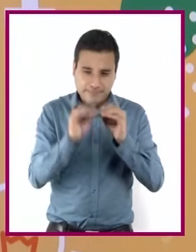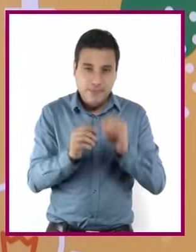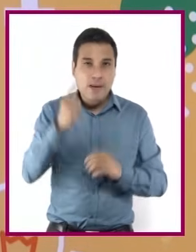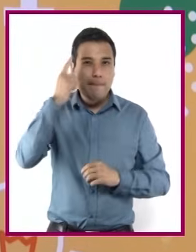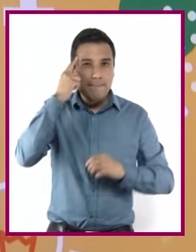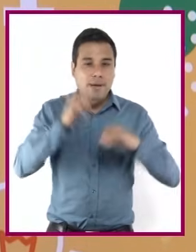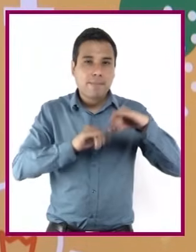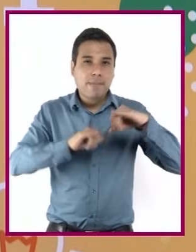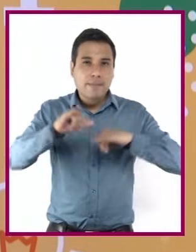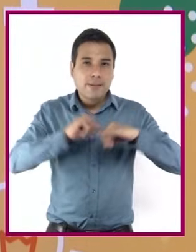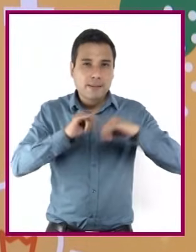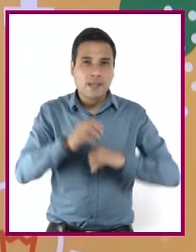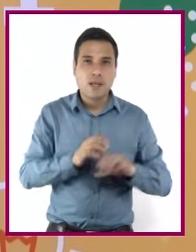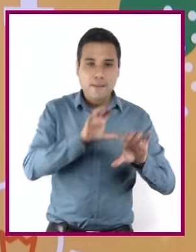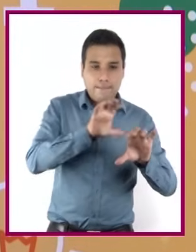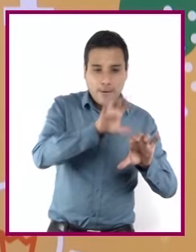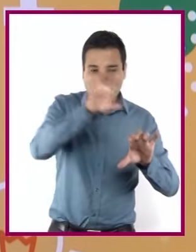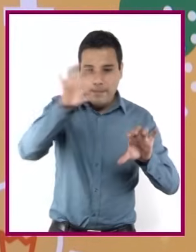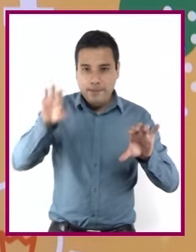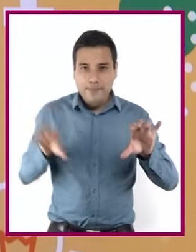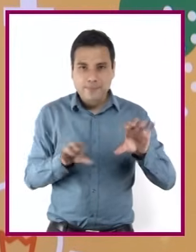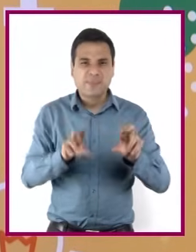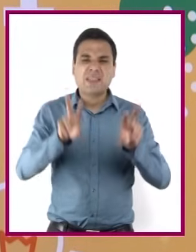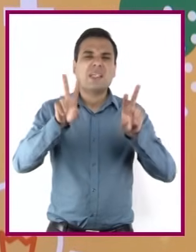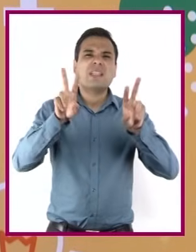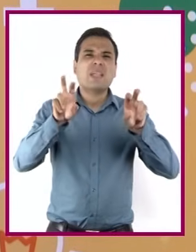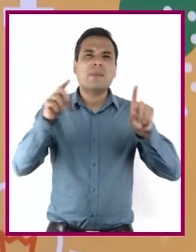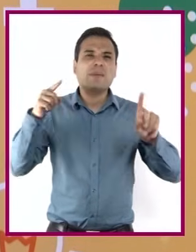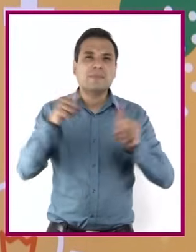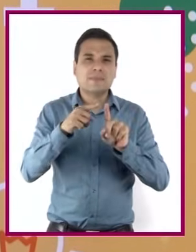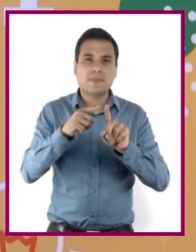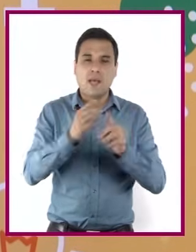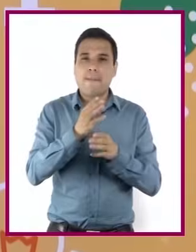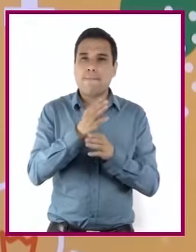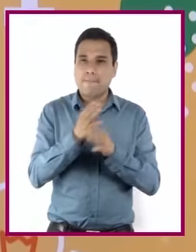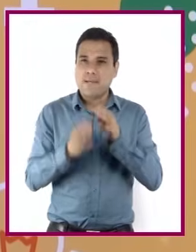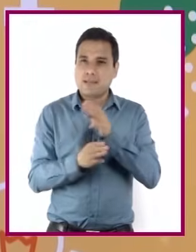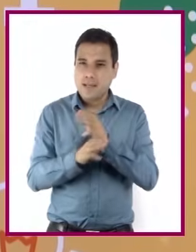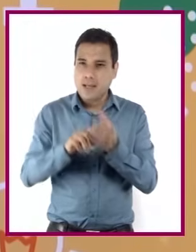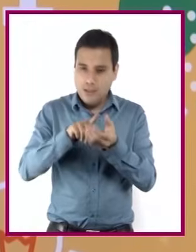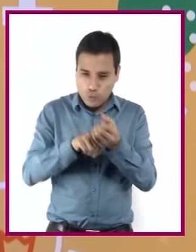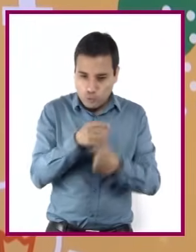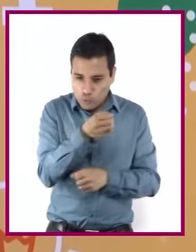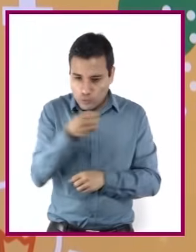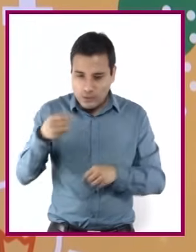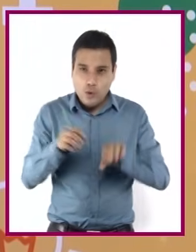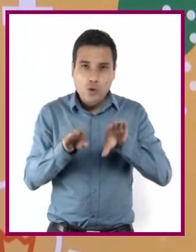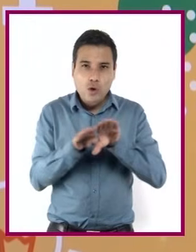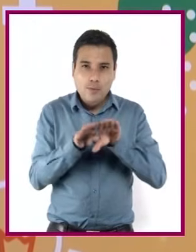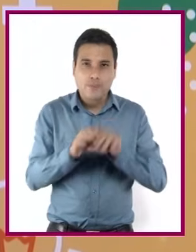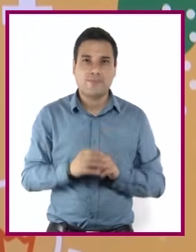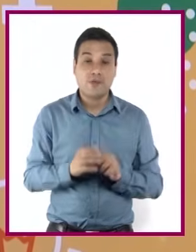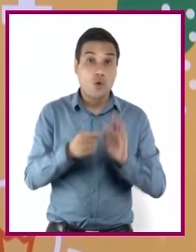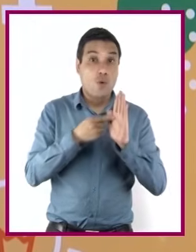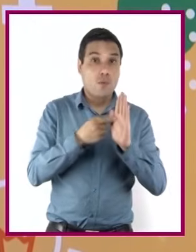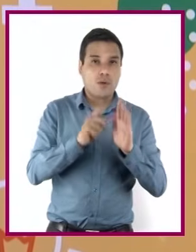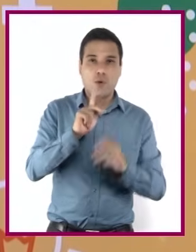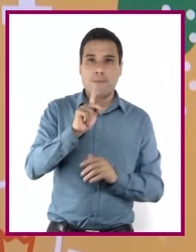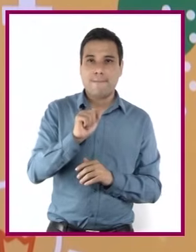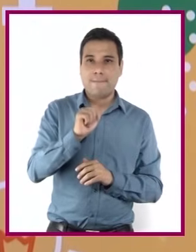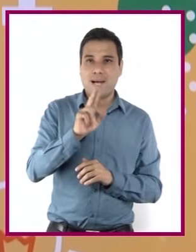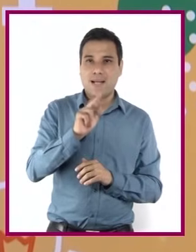las principales ideas y modelos acerca de la estructura de la materia. Incluyan el modelo de partículas en